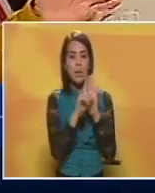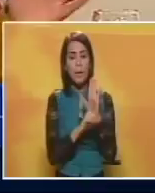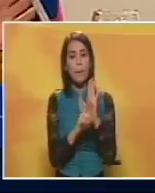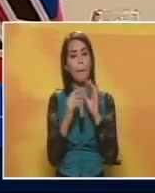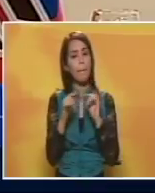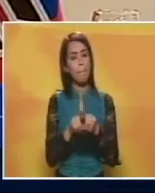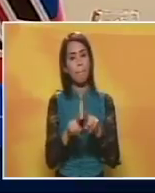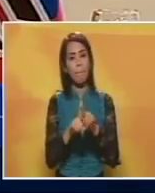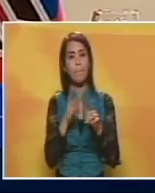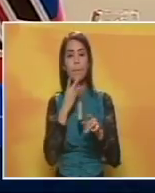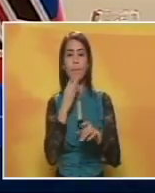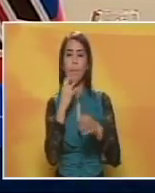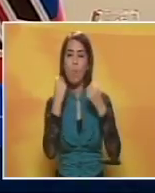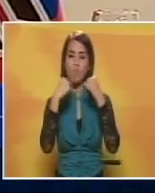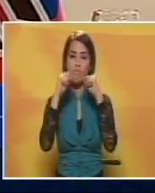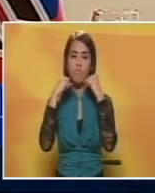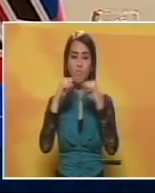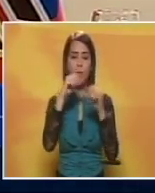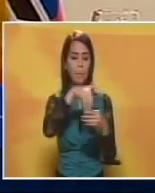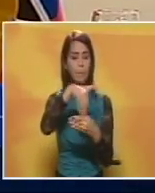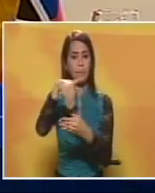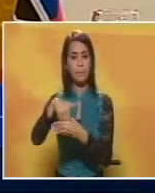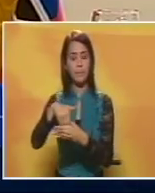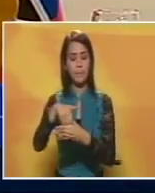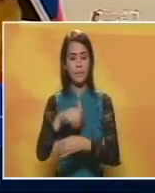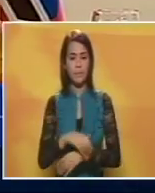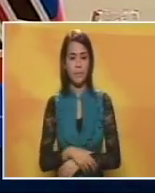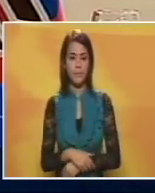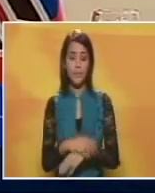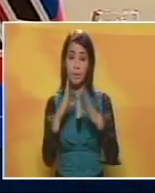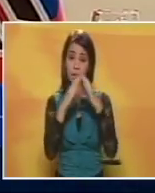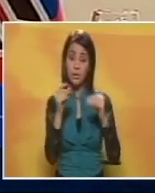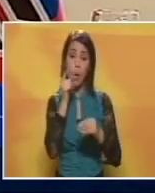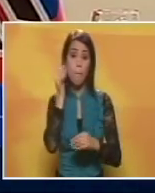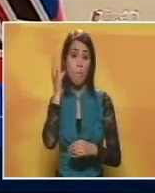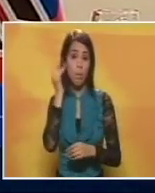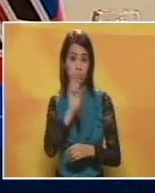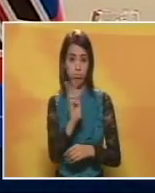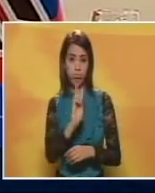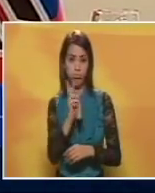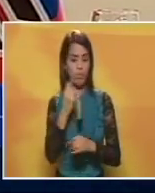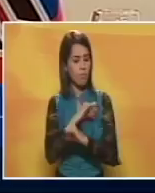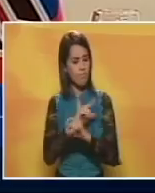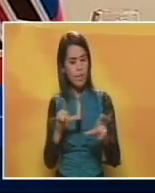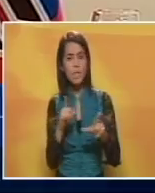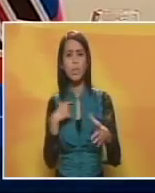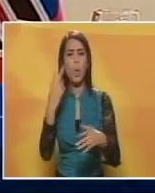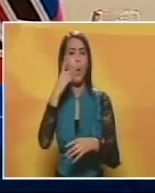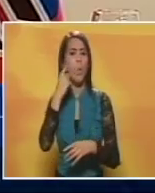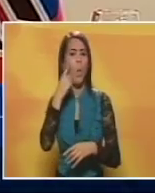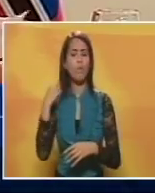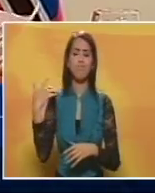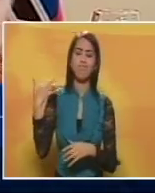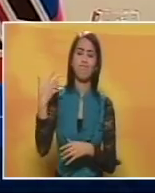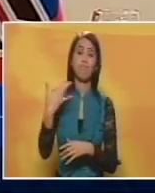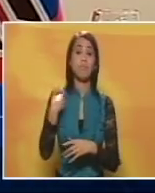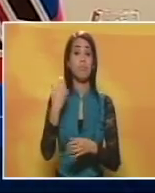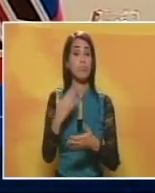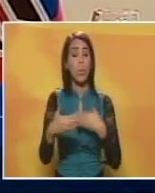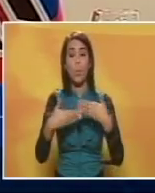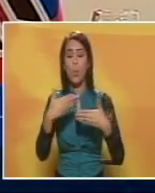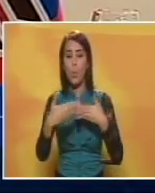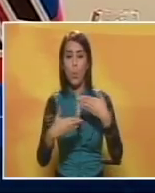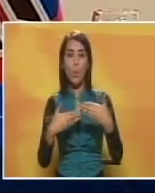de nuestro simulacro electoral, que todas las venezolanas y los venezolanos ya estamos acostumbrados y que cada vez